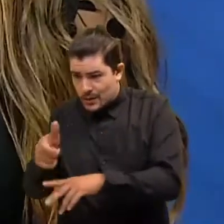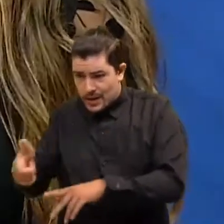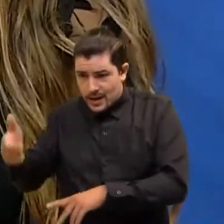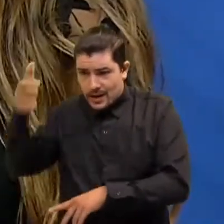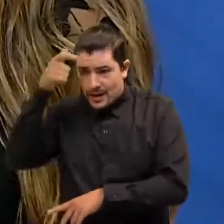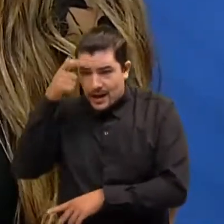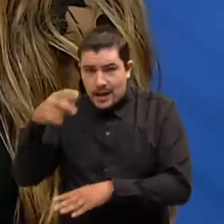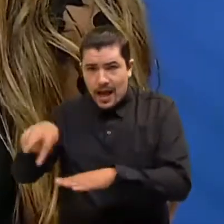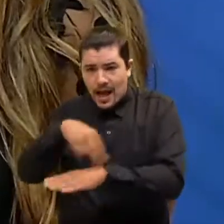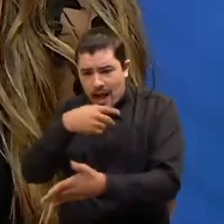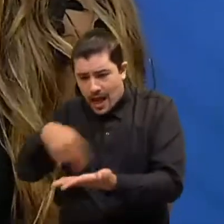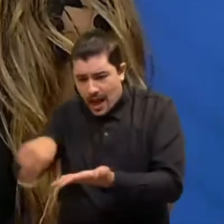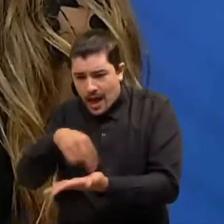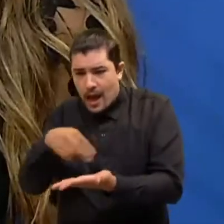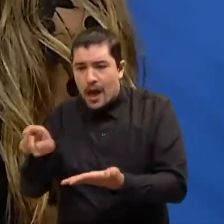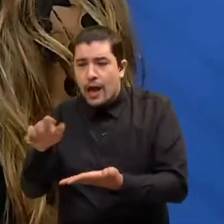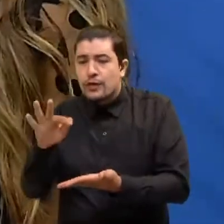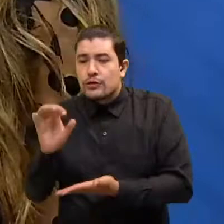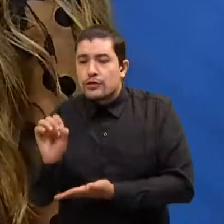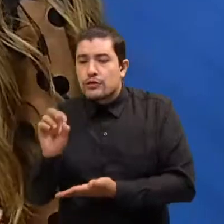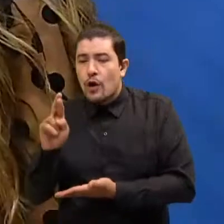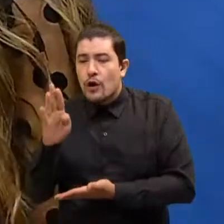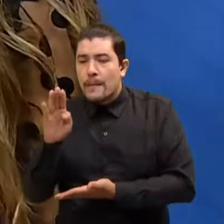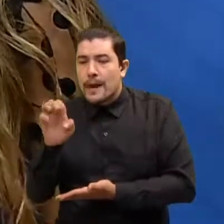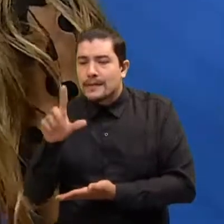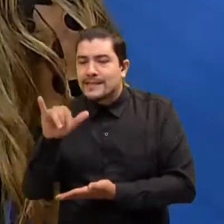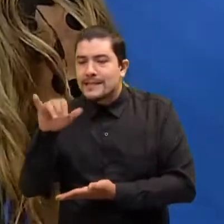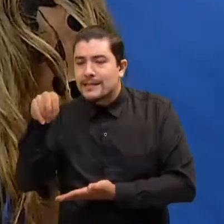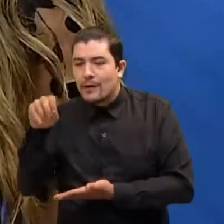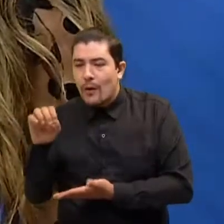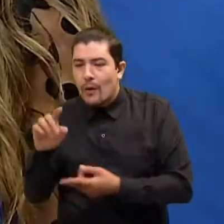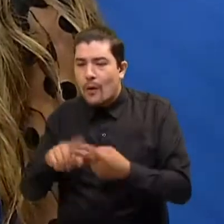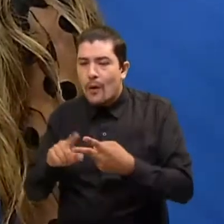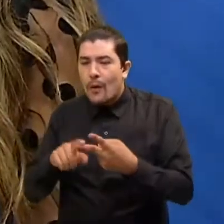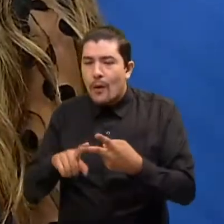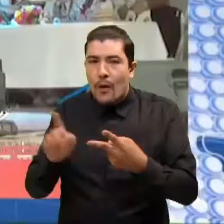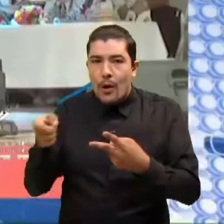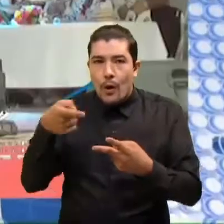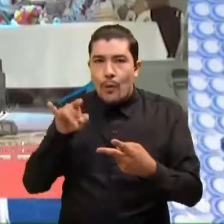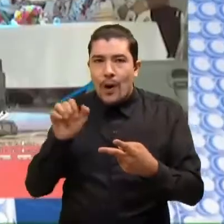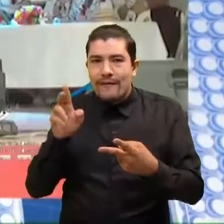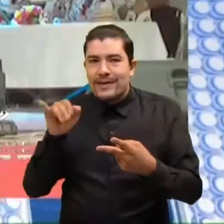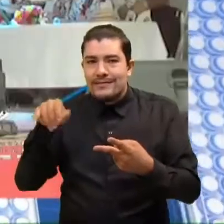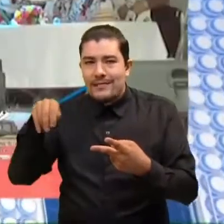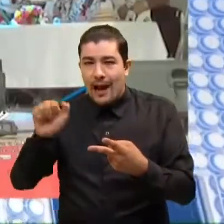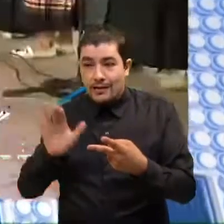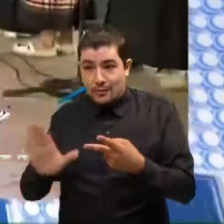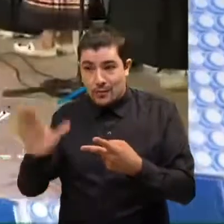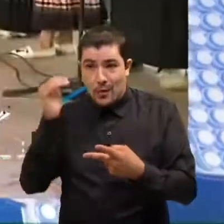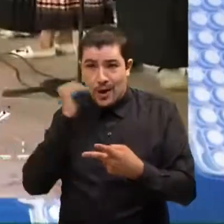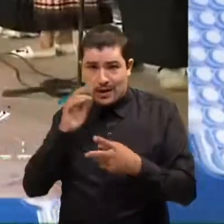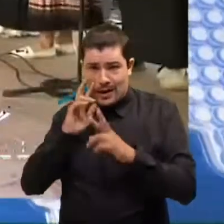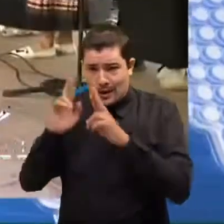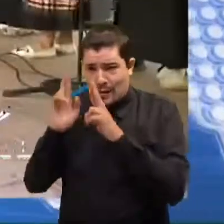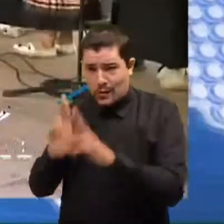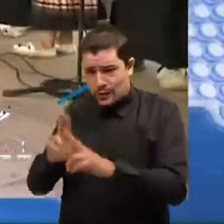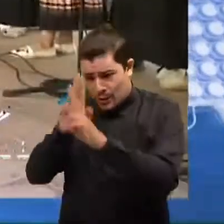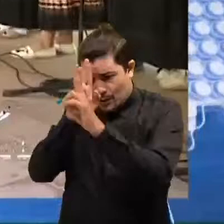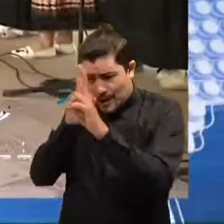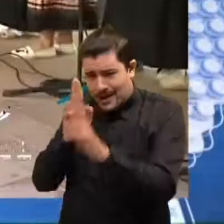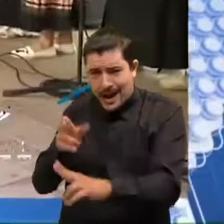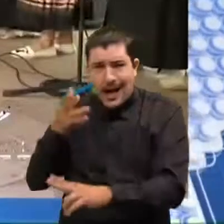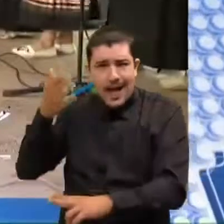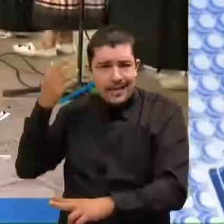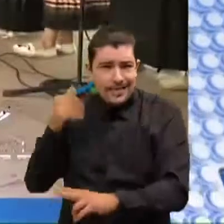la guabina. Y ojo, porque ella fue reconocida en el próximo Festival del Maíz. Su vida ha transcurrido entre las